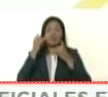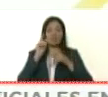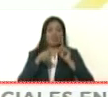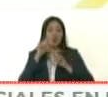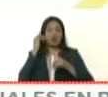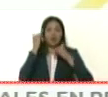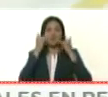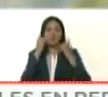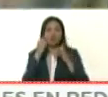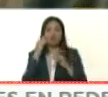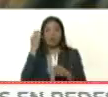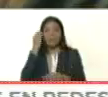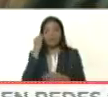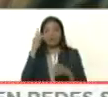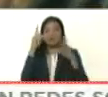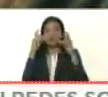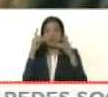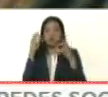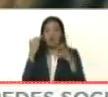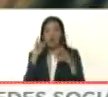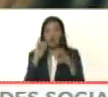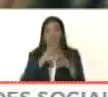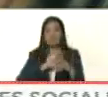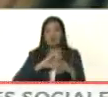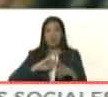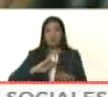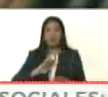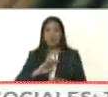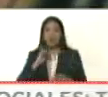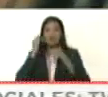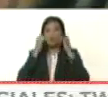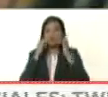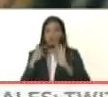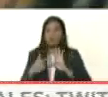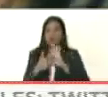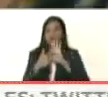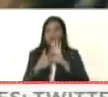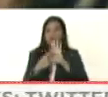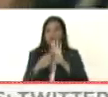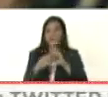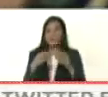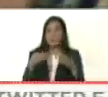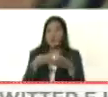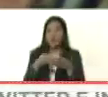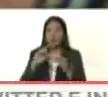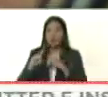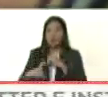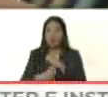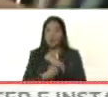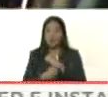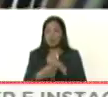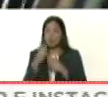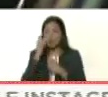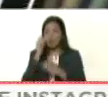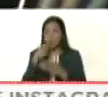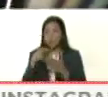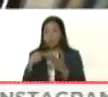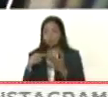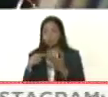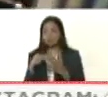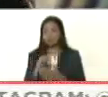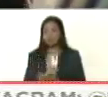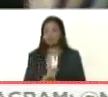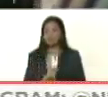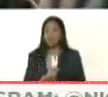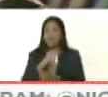varias fiestas, y creo que hay fotografías de esas fiestas, en cuanto las tengamos las vamos a mostrar, al señor Juan Guaidó y al señor Gustavo Guaidó en